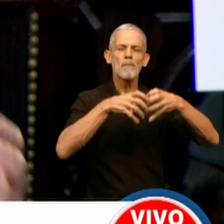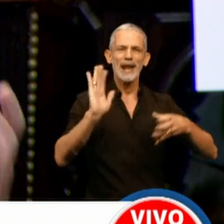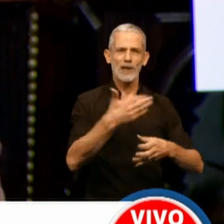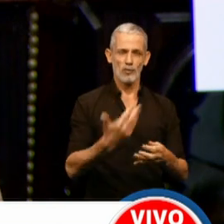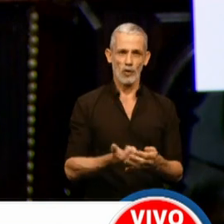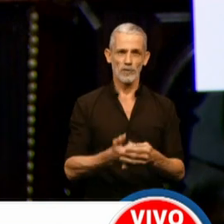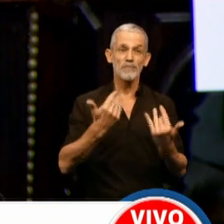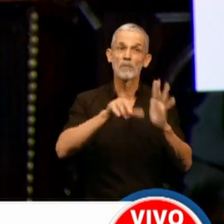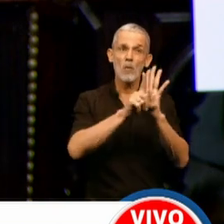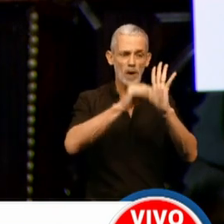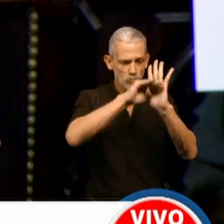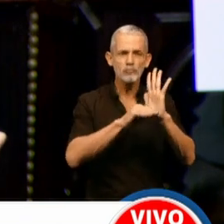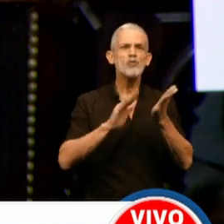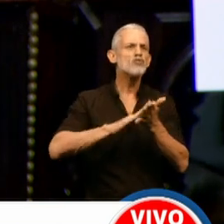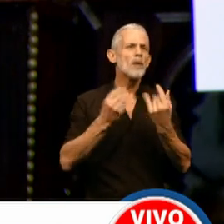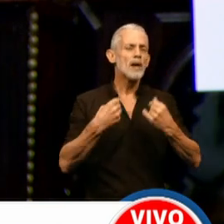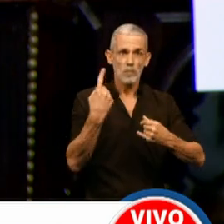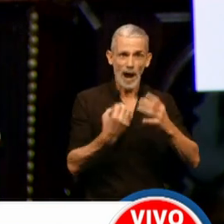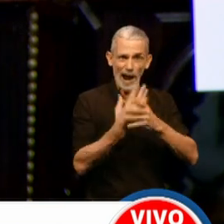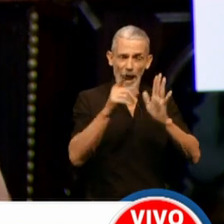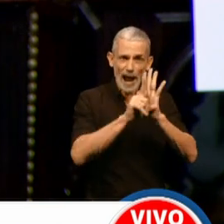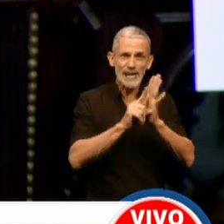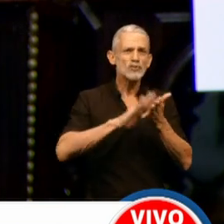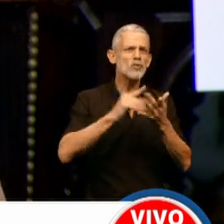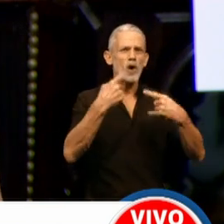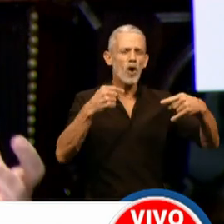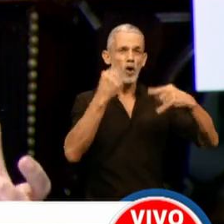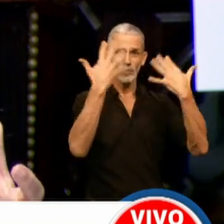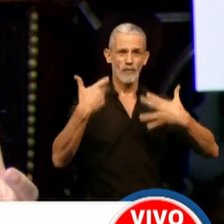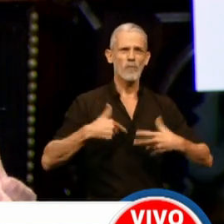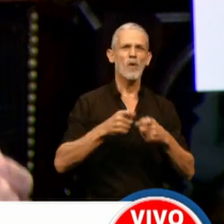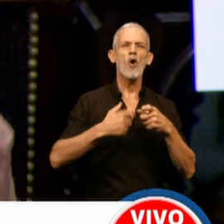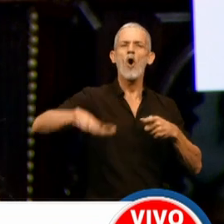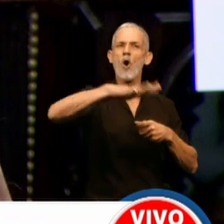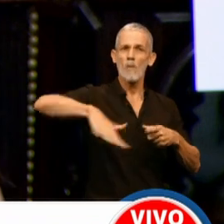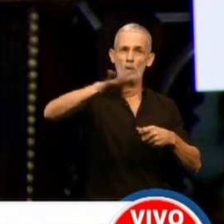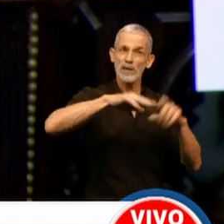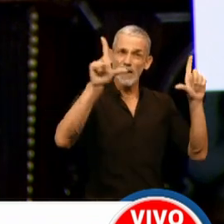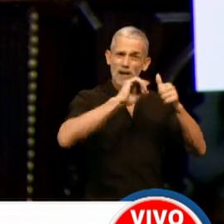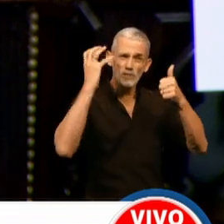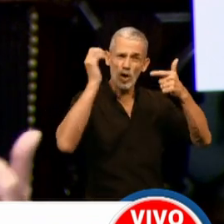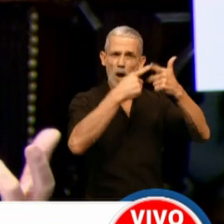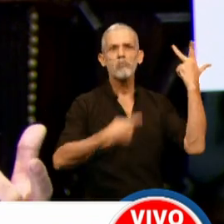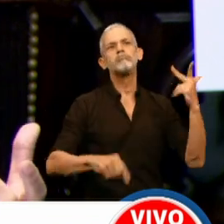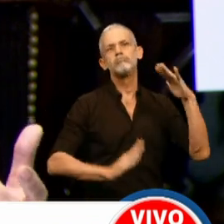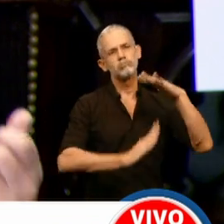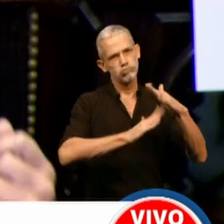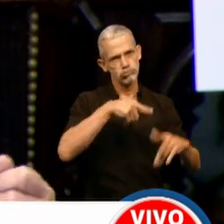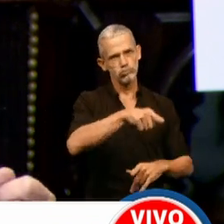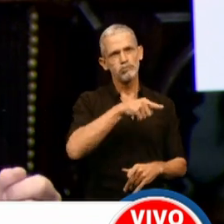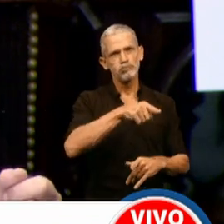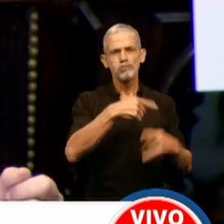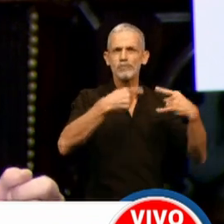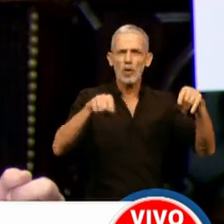porque podemos legislar sobre todo aquello que nos forma y nos constituye como comunidad y los medios de comunicación son centrales en